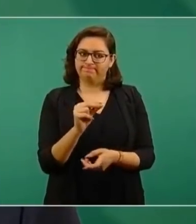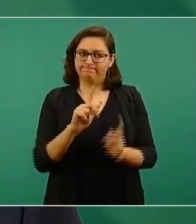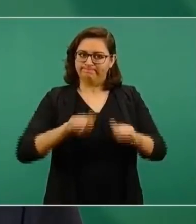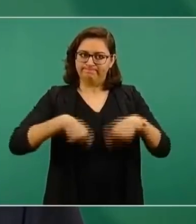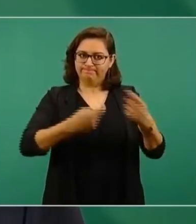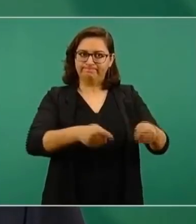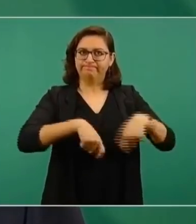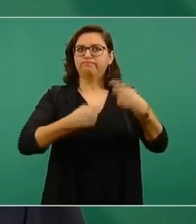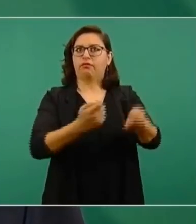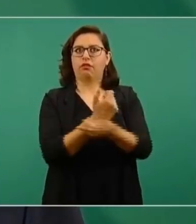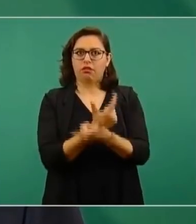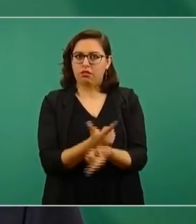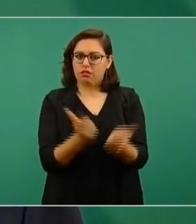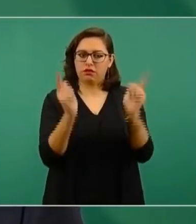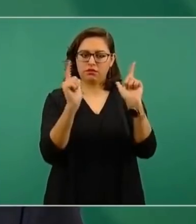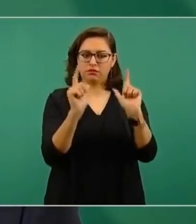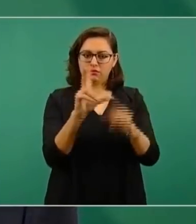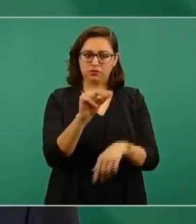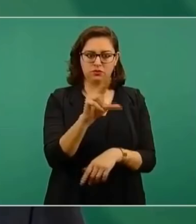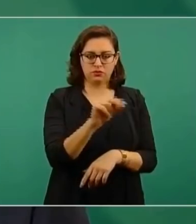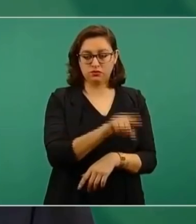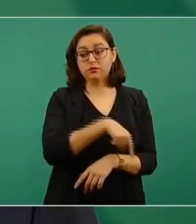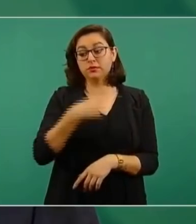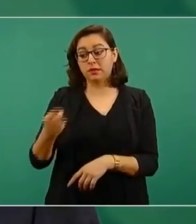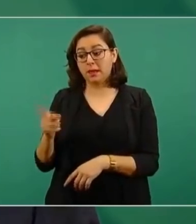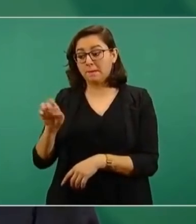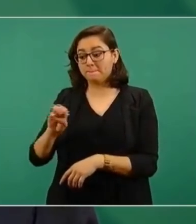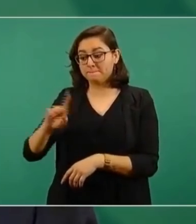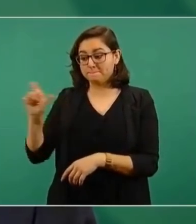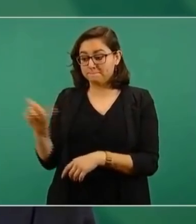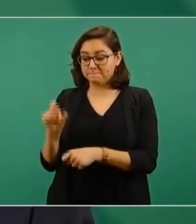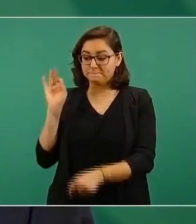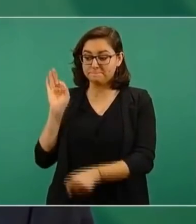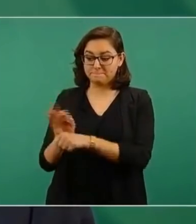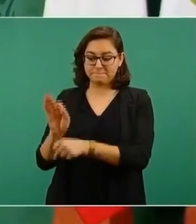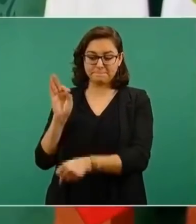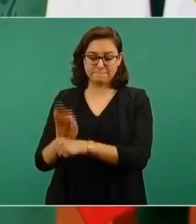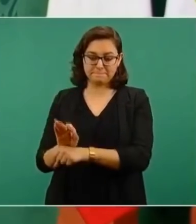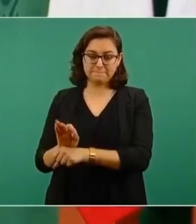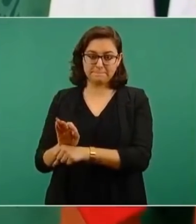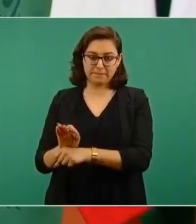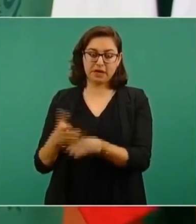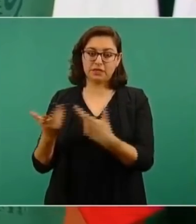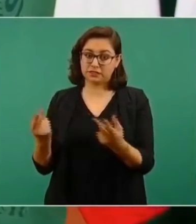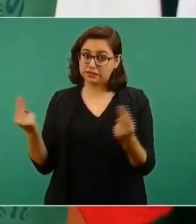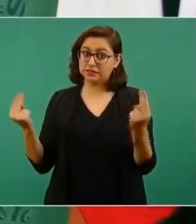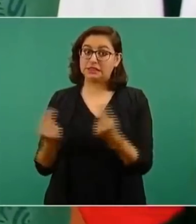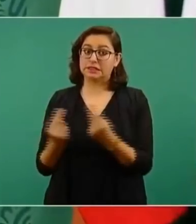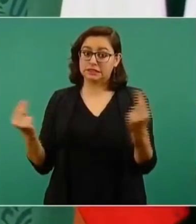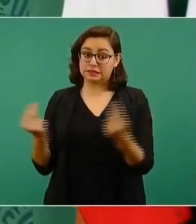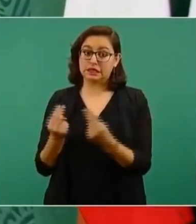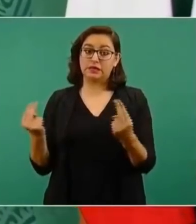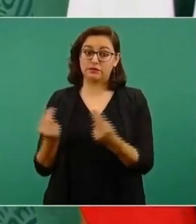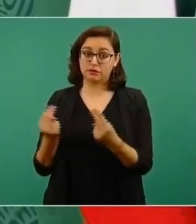proteger a Pemex para garantizar